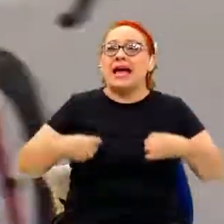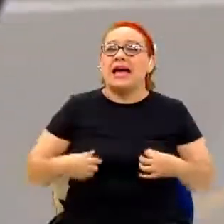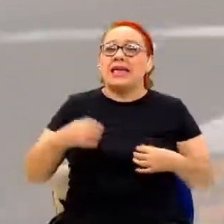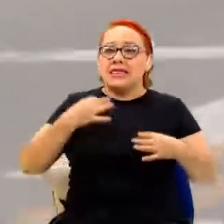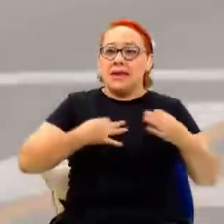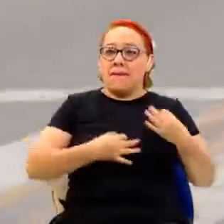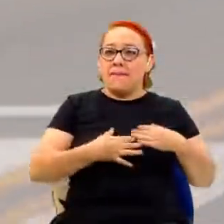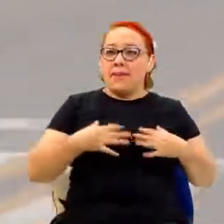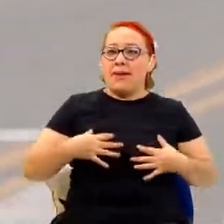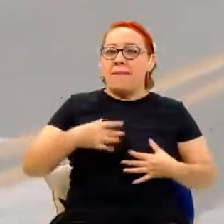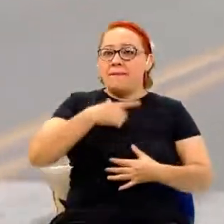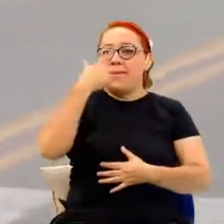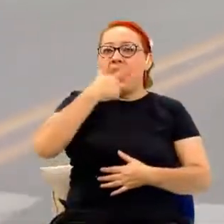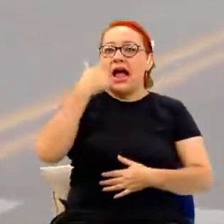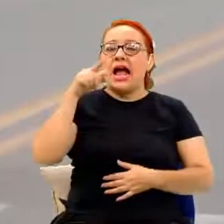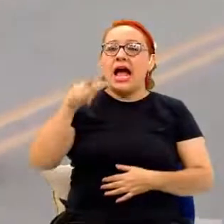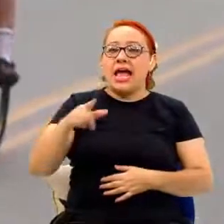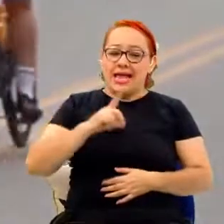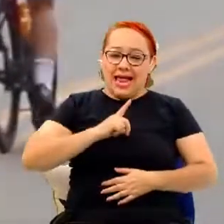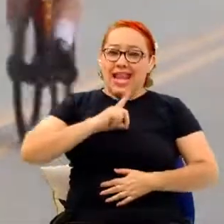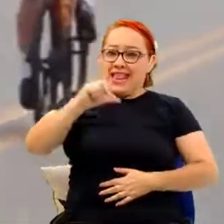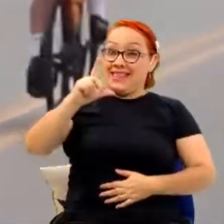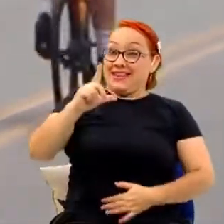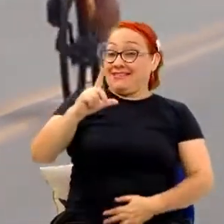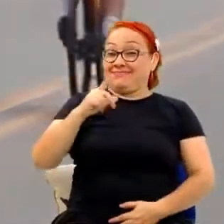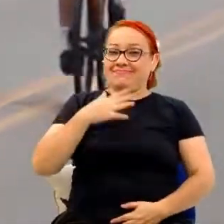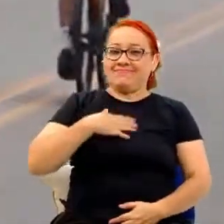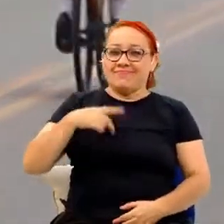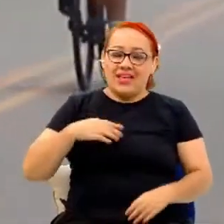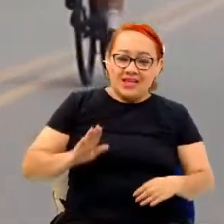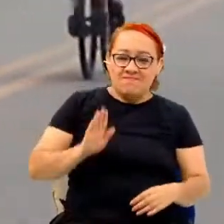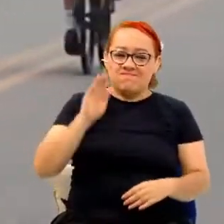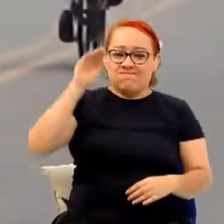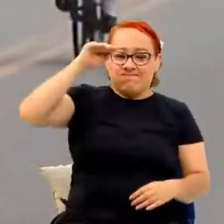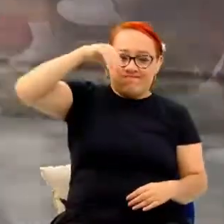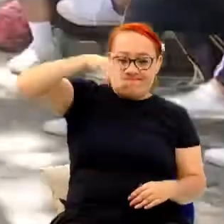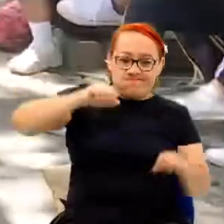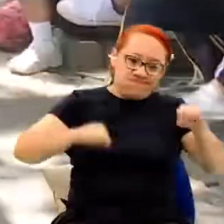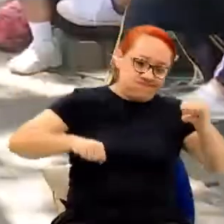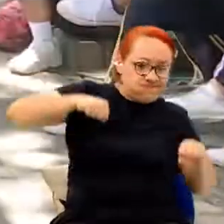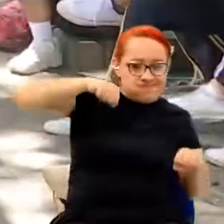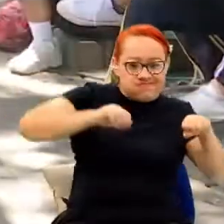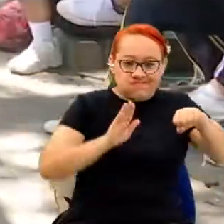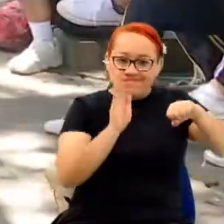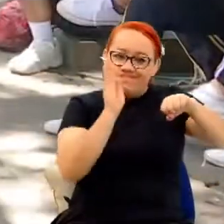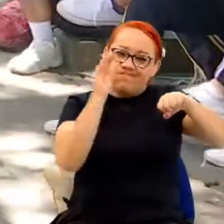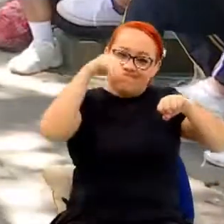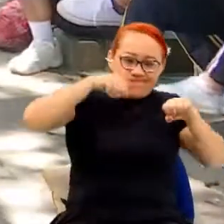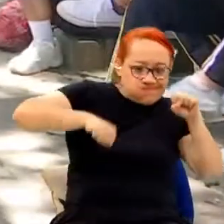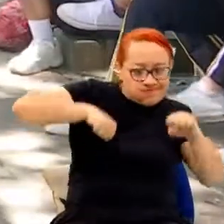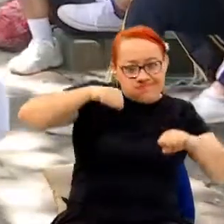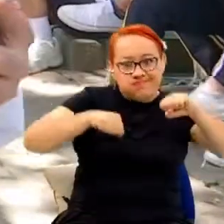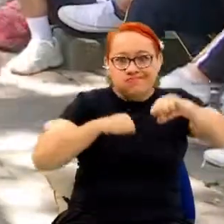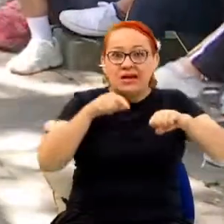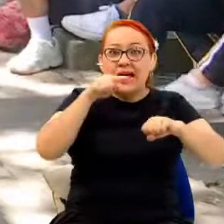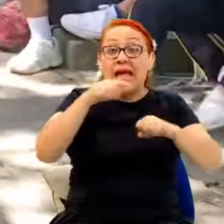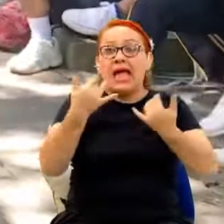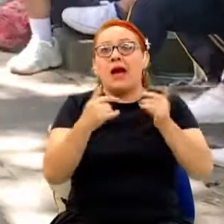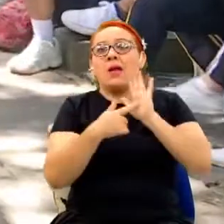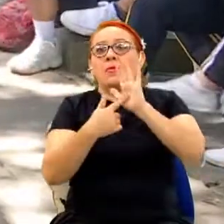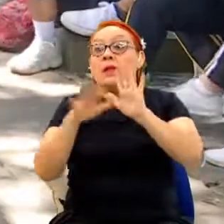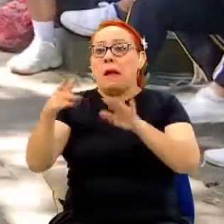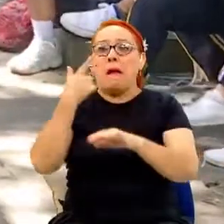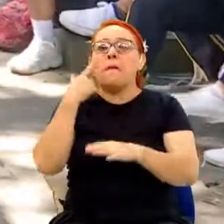Pepas Blancas, la camiseta de líder de la montaña. Ha dejado todo en esta tierra que empezará a mostrar un